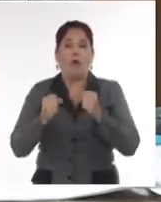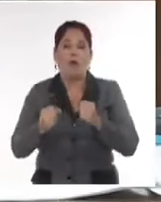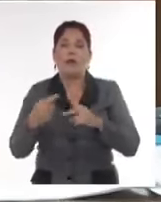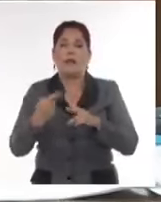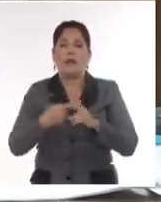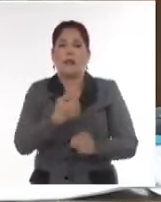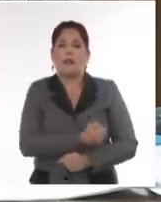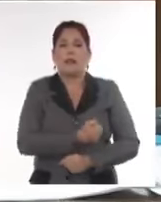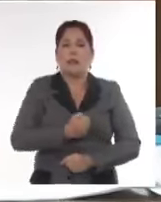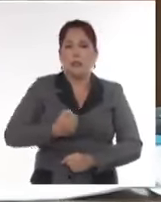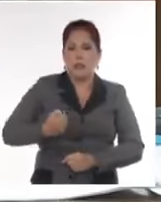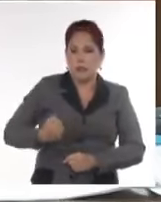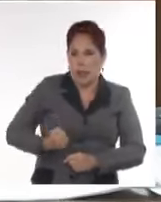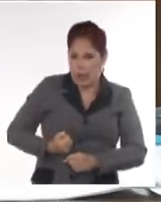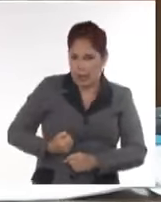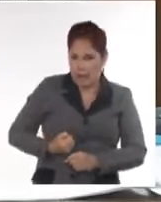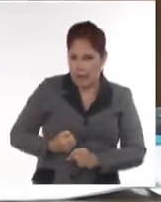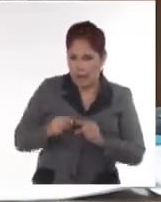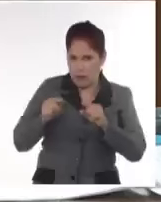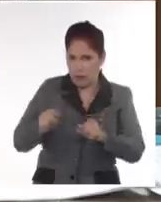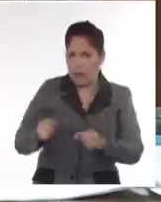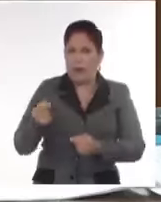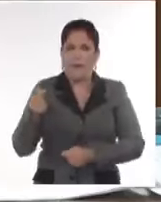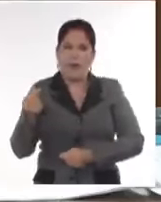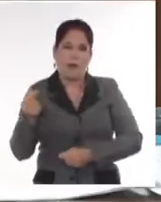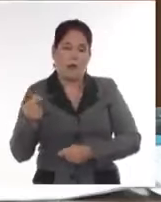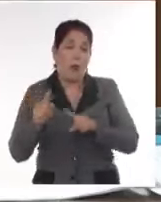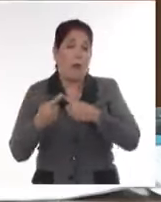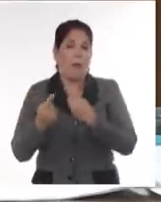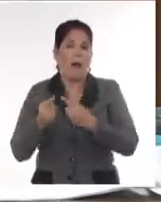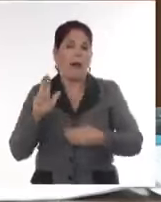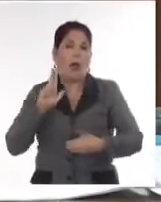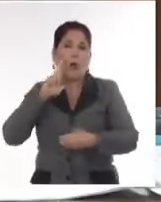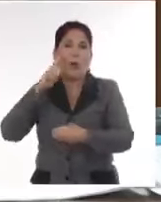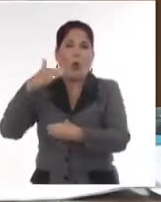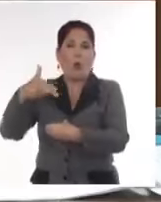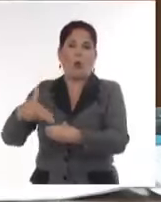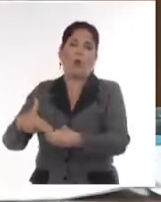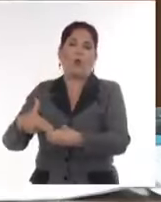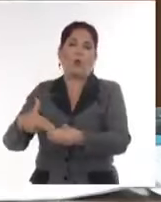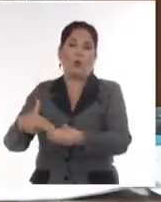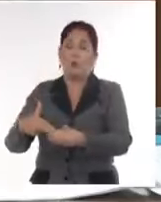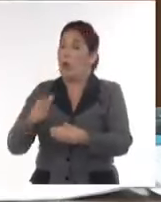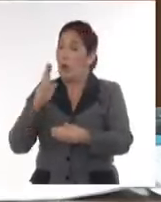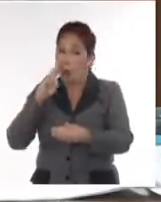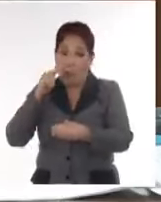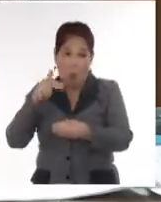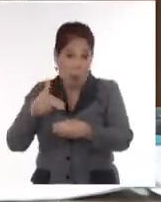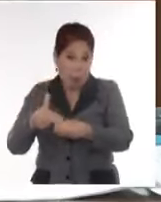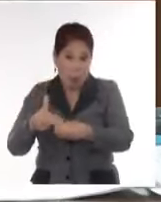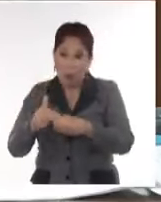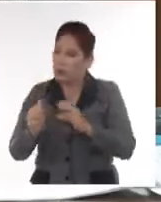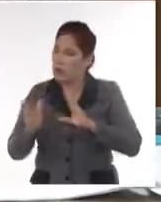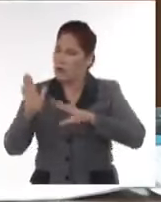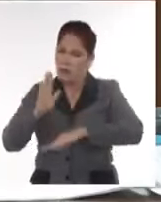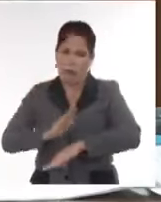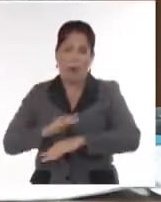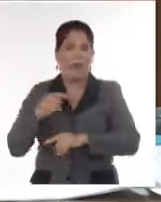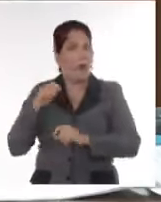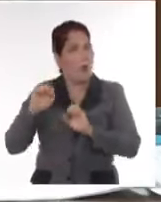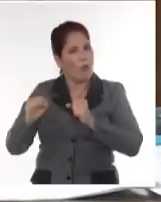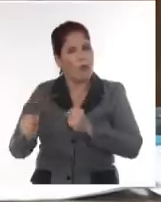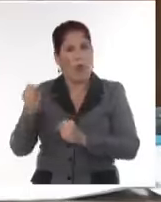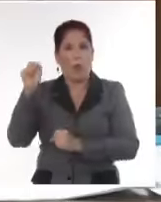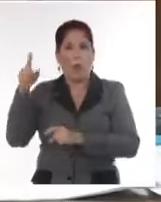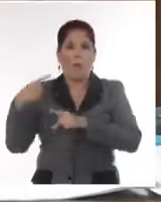sacrificio grande que se está haciendo financiero para obtener combustible, porque ya no tenemos combustible que no sea comprado en el mercado